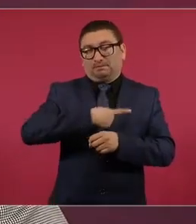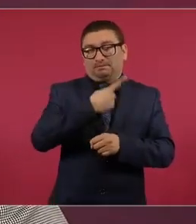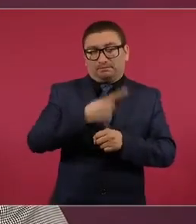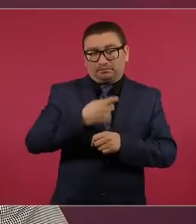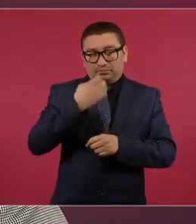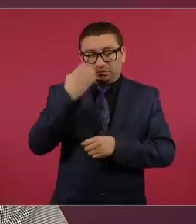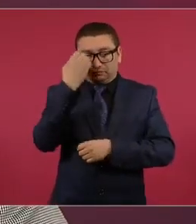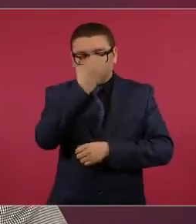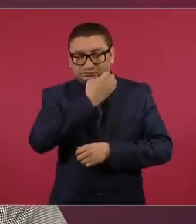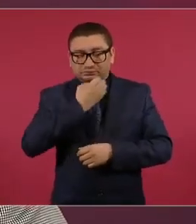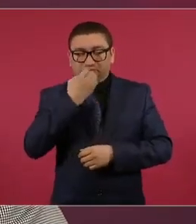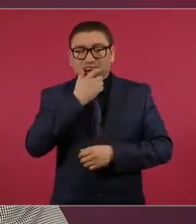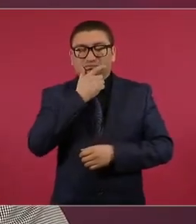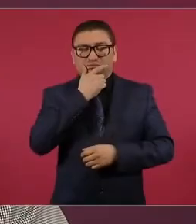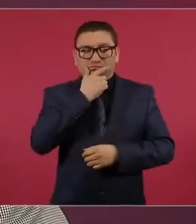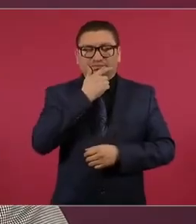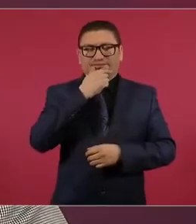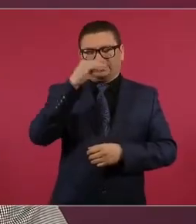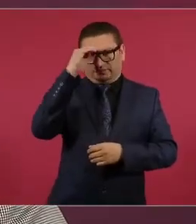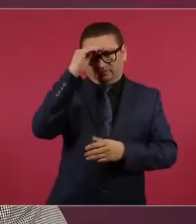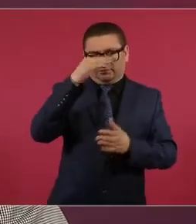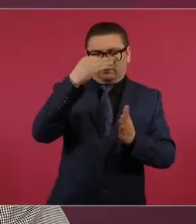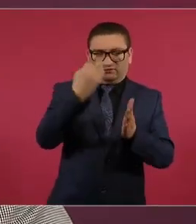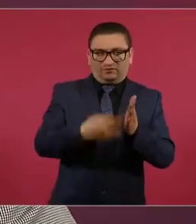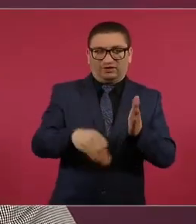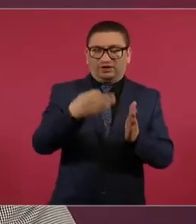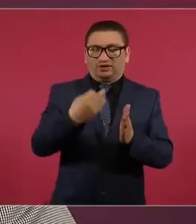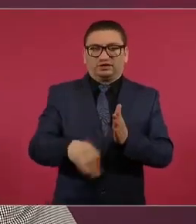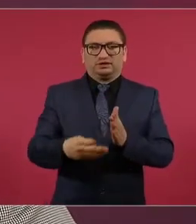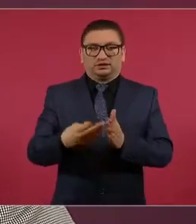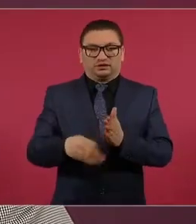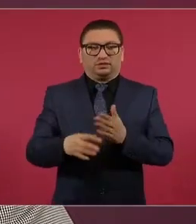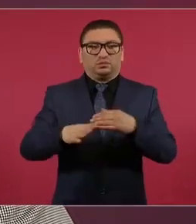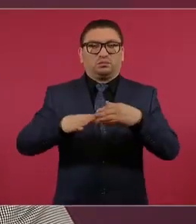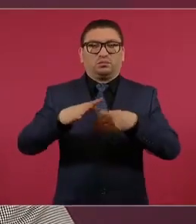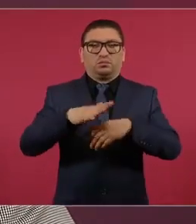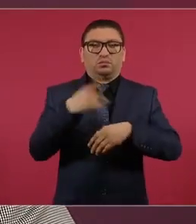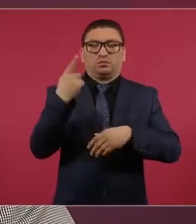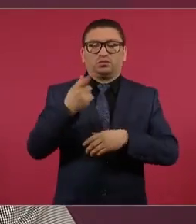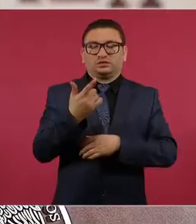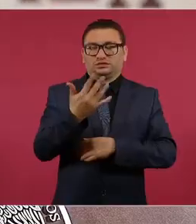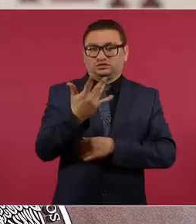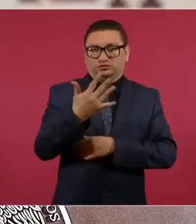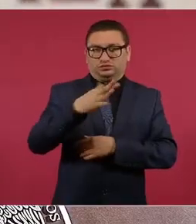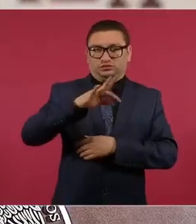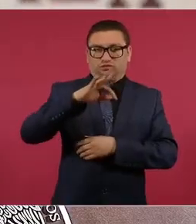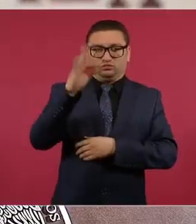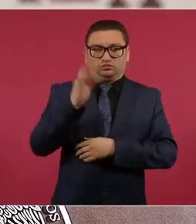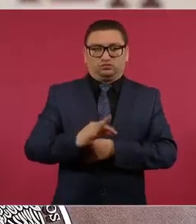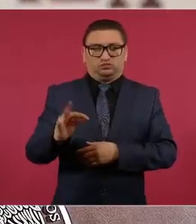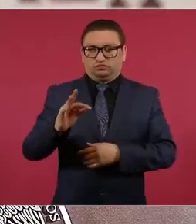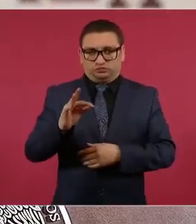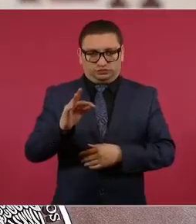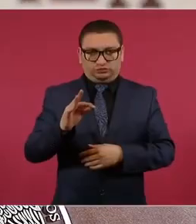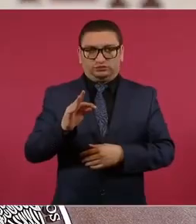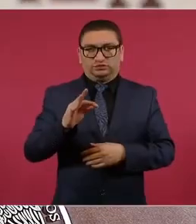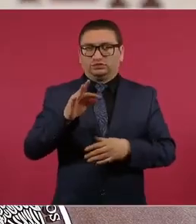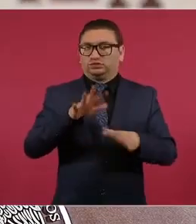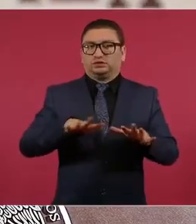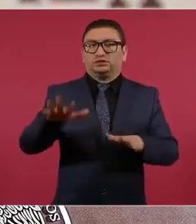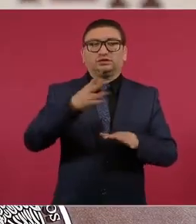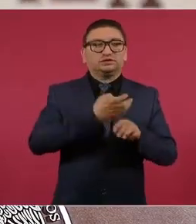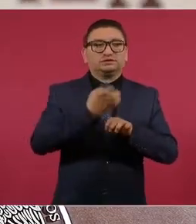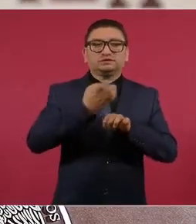se había una deficiencia que no cubría el 50% de los estados